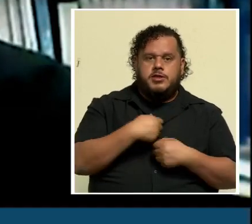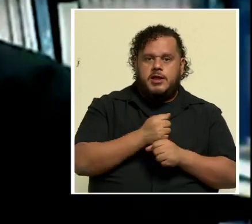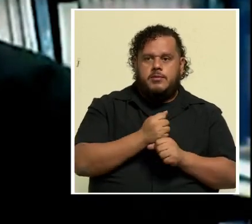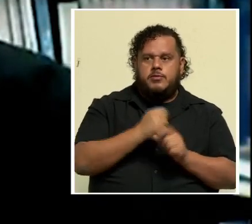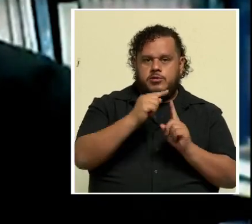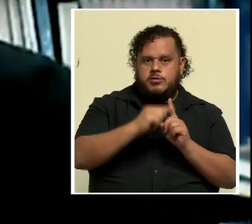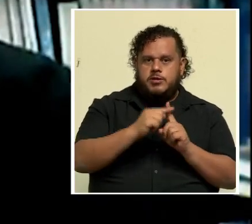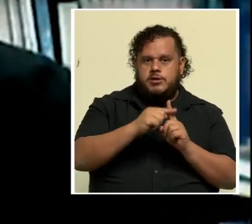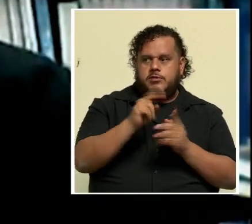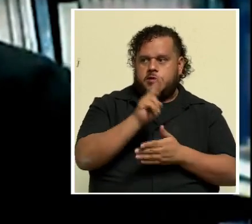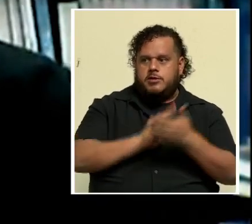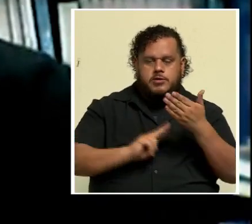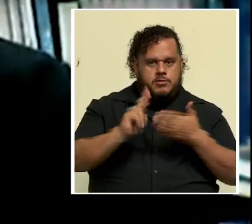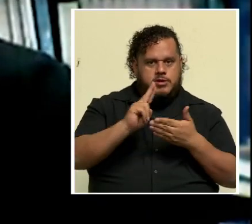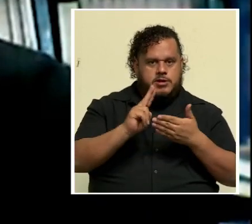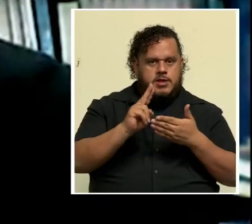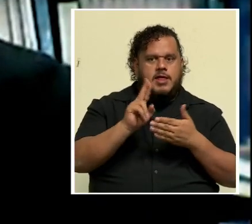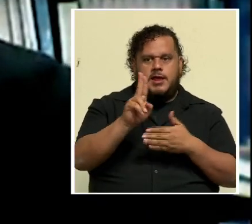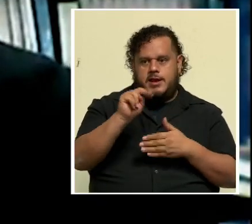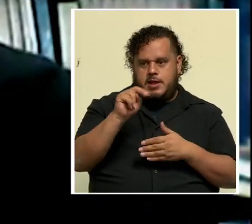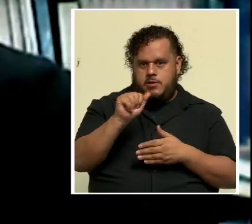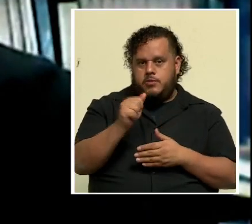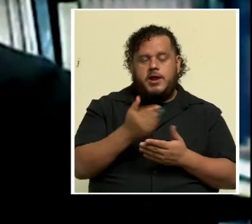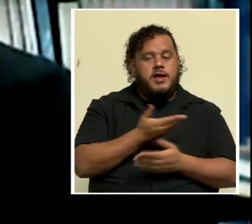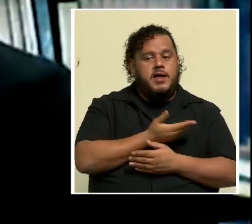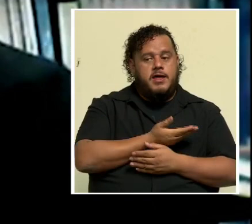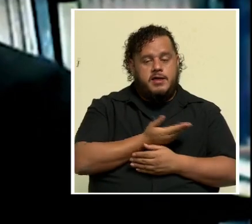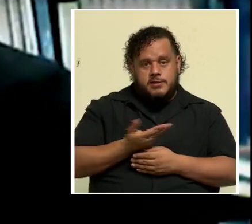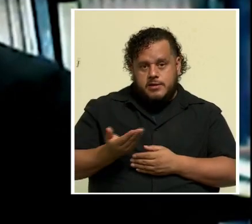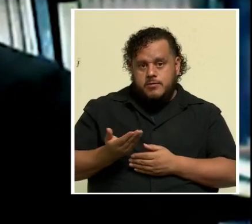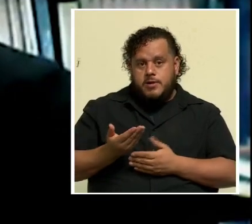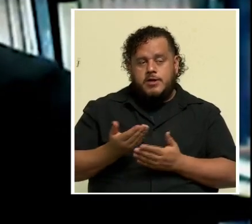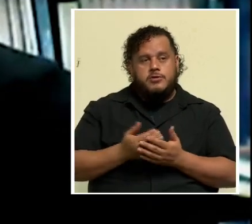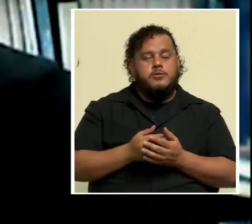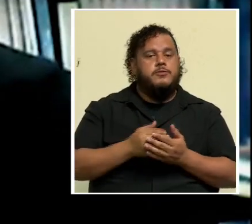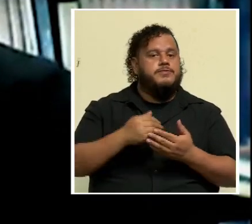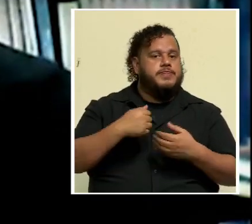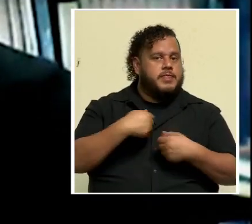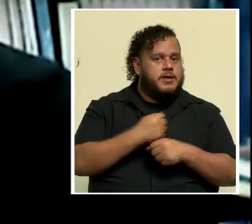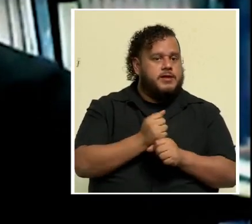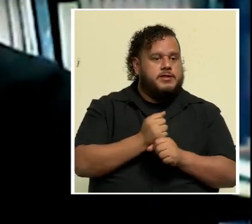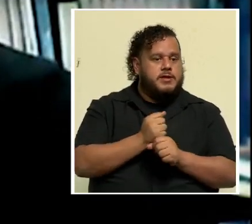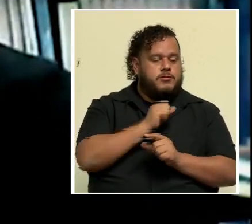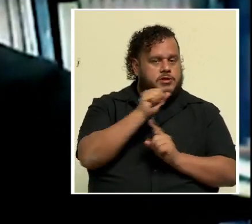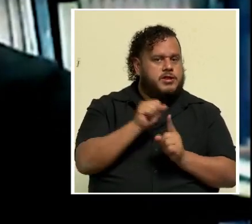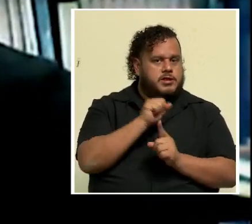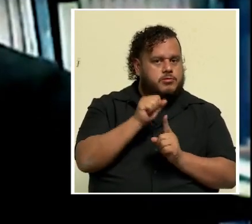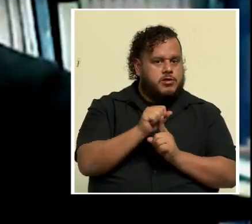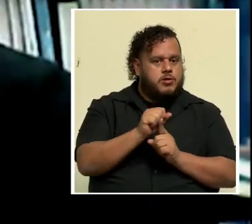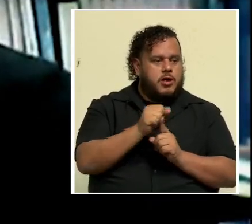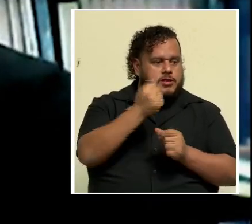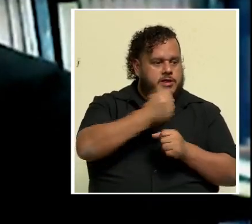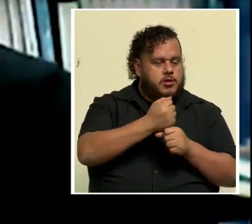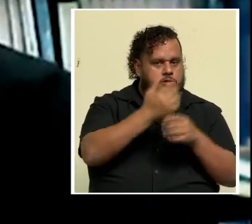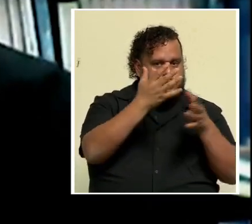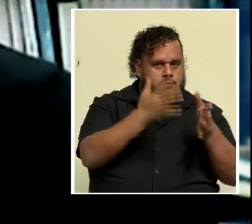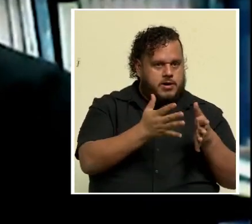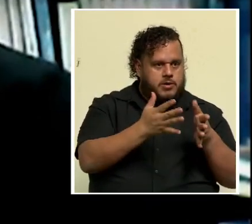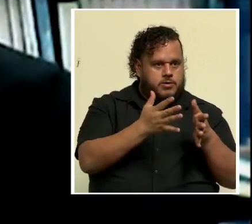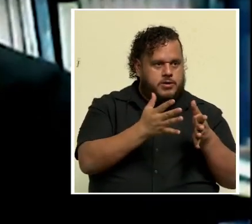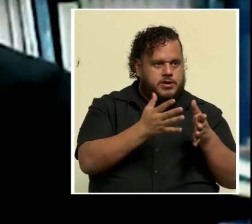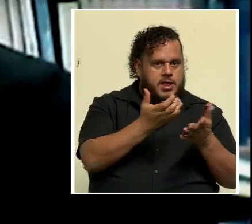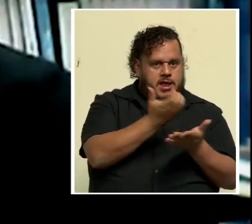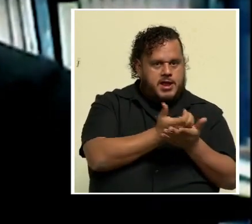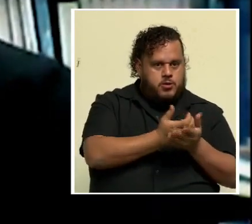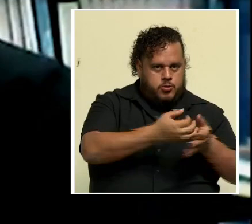en la Universidad Nacional es que cuando trazamos la situación de los empleados digamos, en